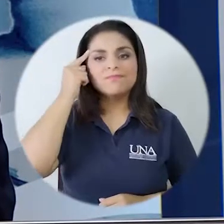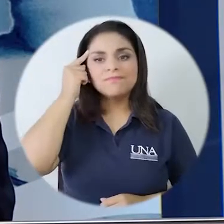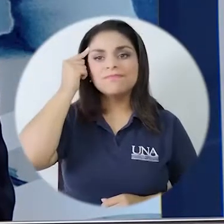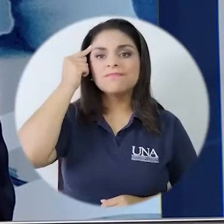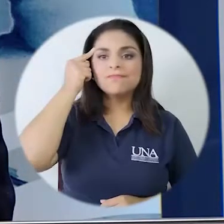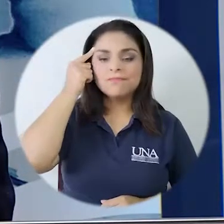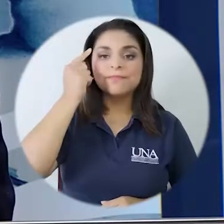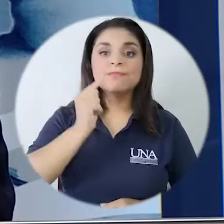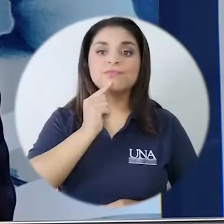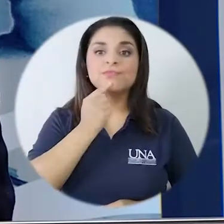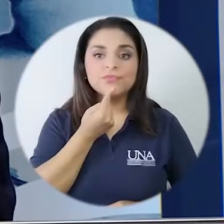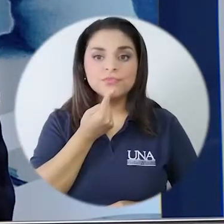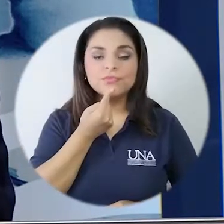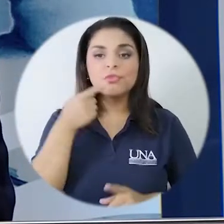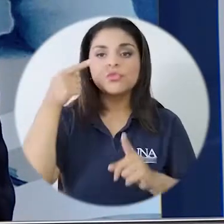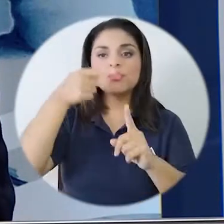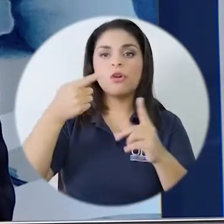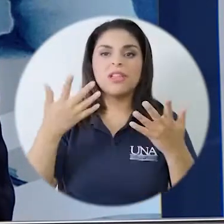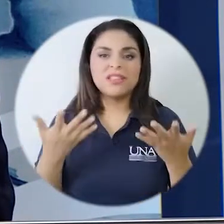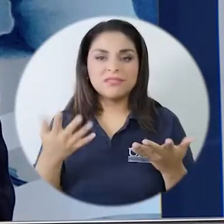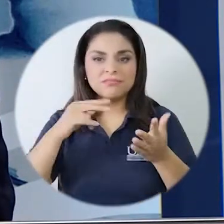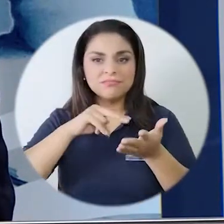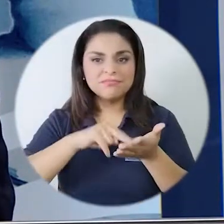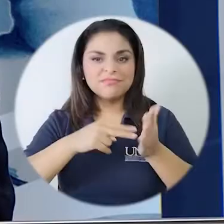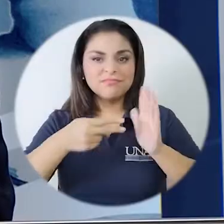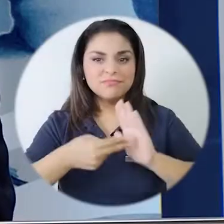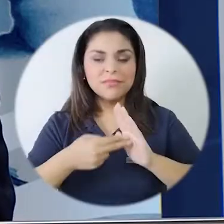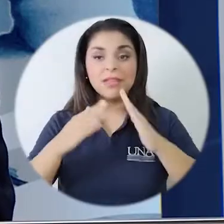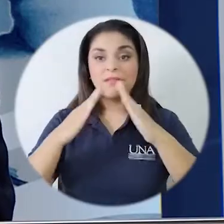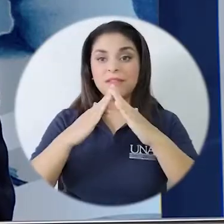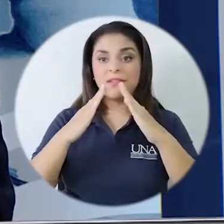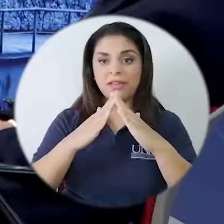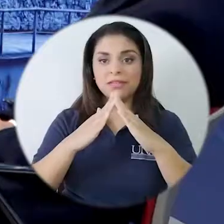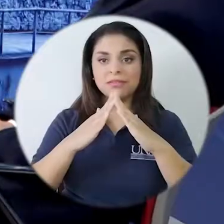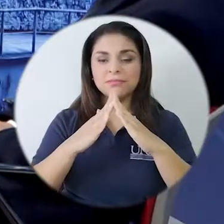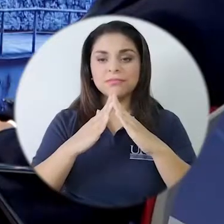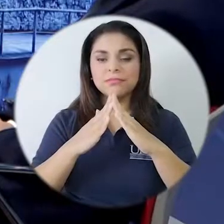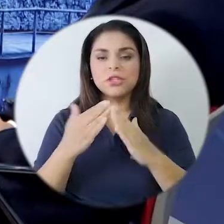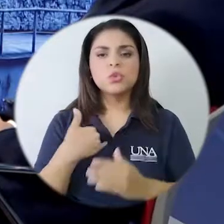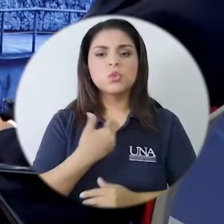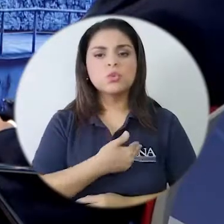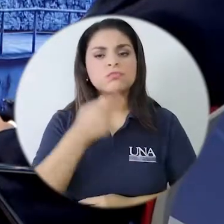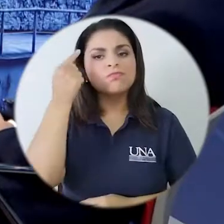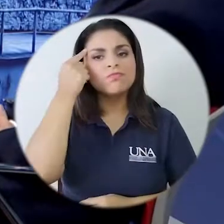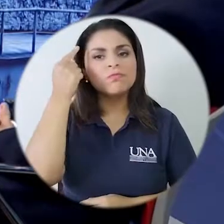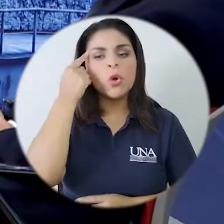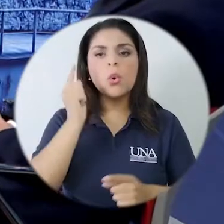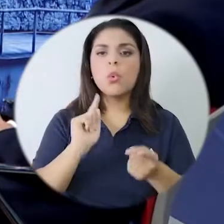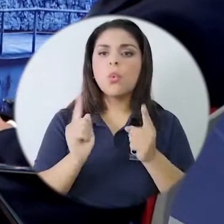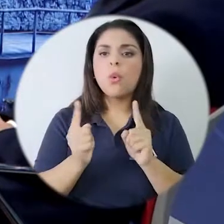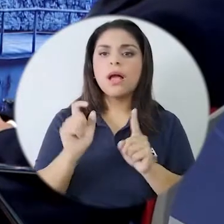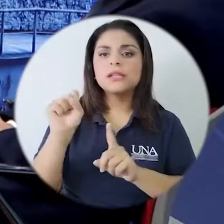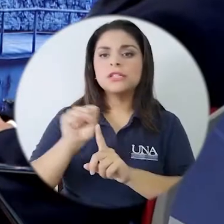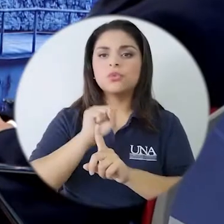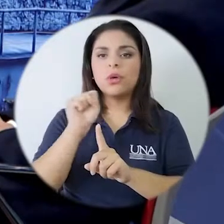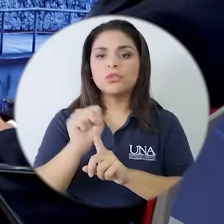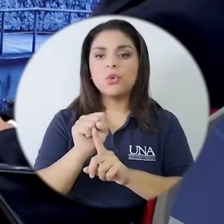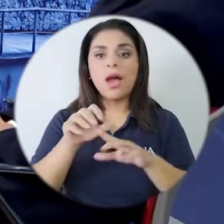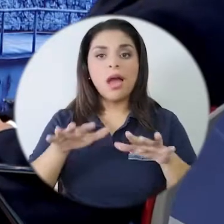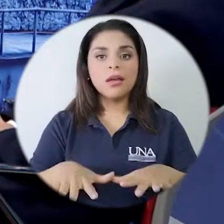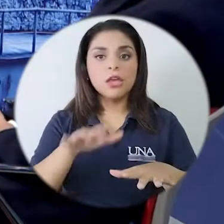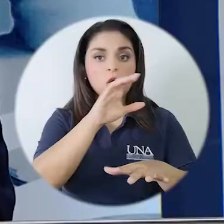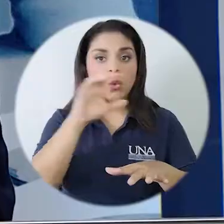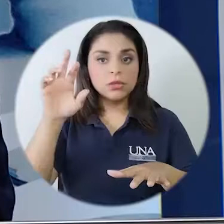reflexionar seriamente el concepto de vivienda. Y esto nos llega a pensar cuál es la situación de nuestro país en Costa